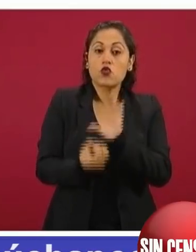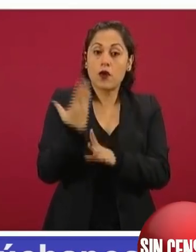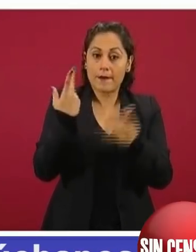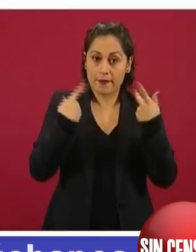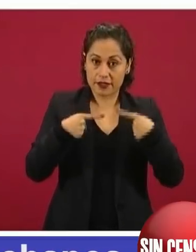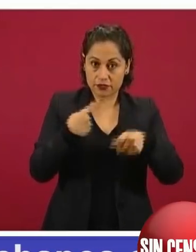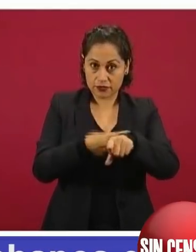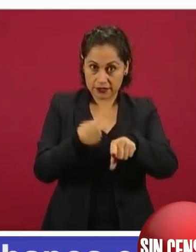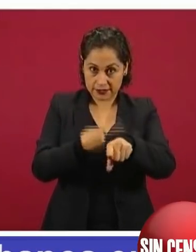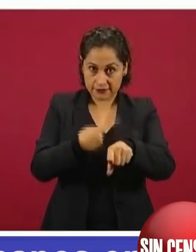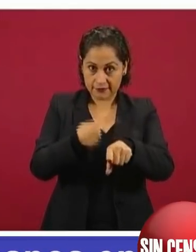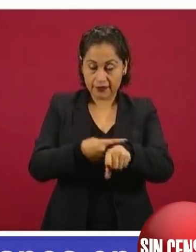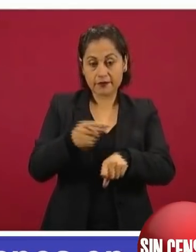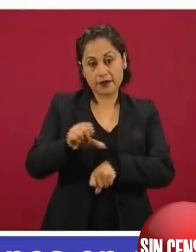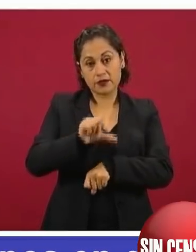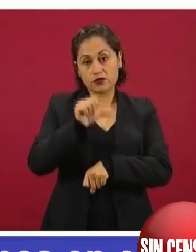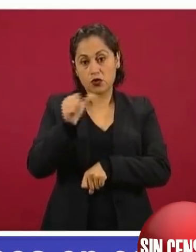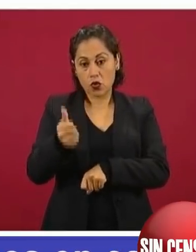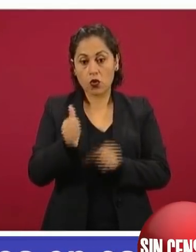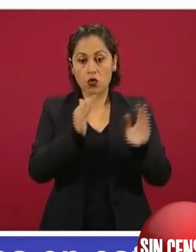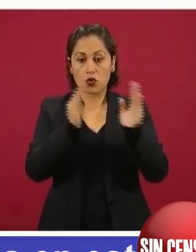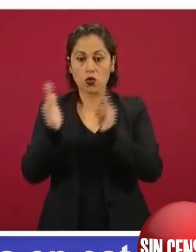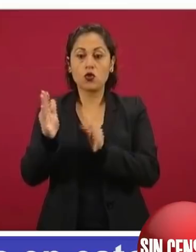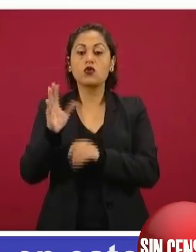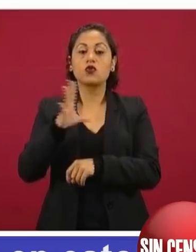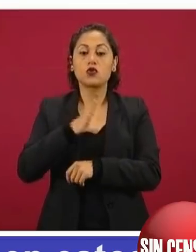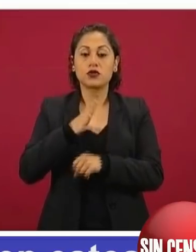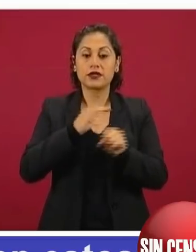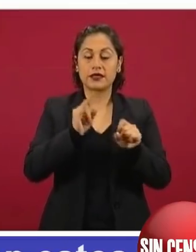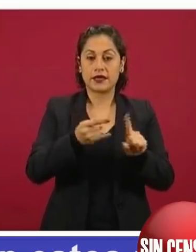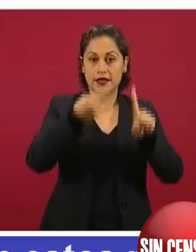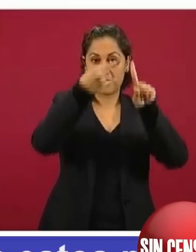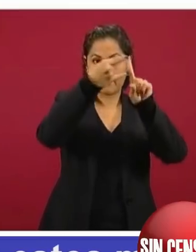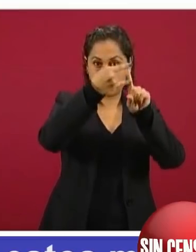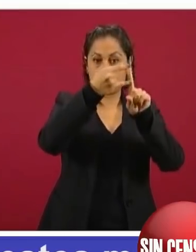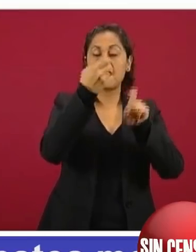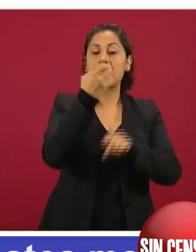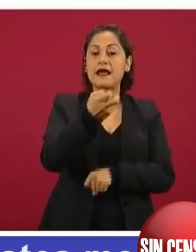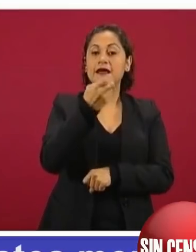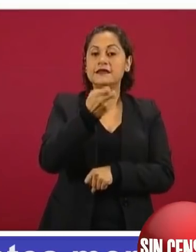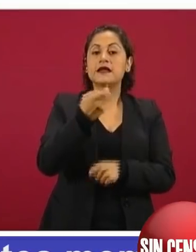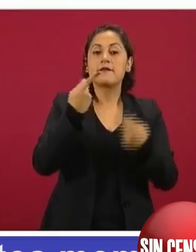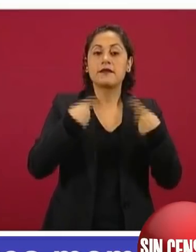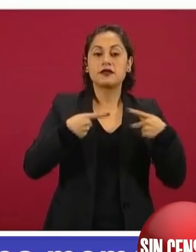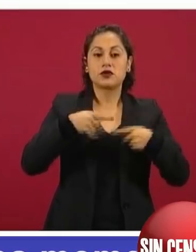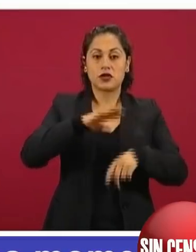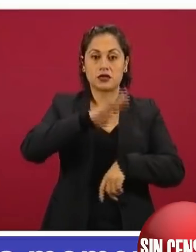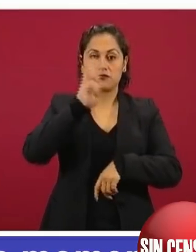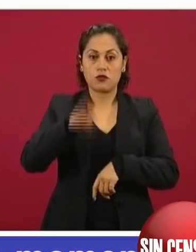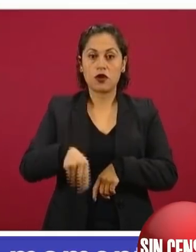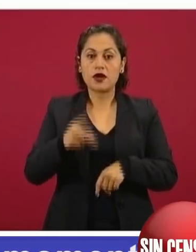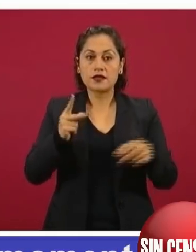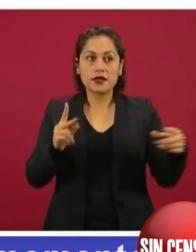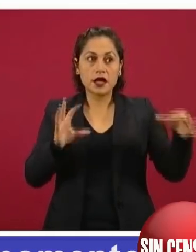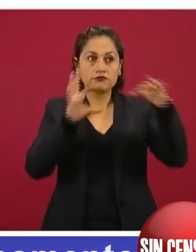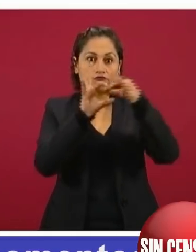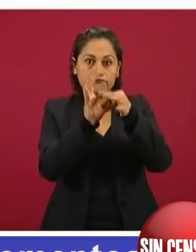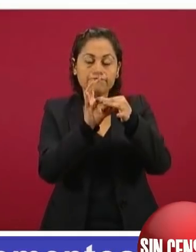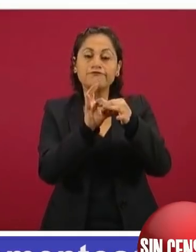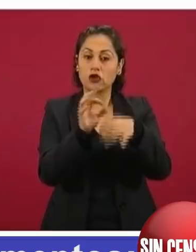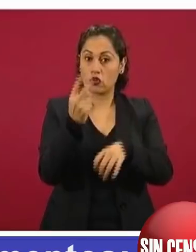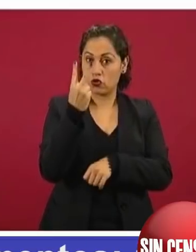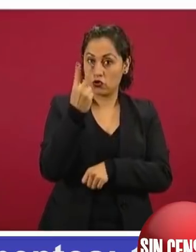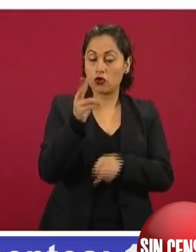este recuadro veremos las defunciones. Es importante seguir los dos indicadores porque la tendencia no necesariamente